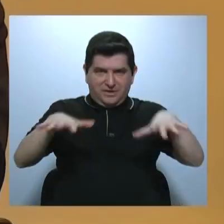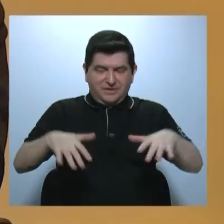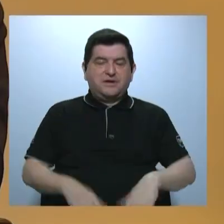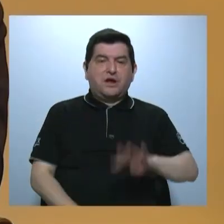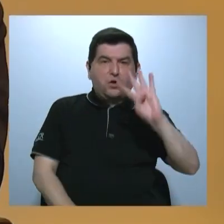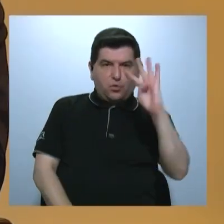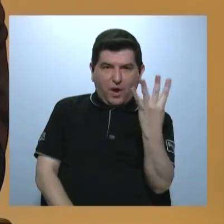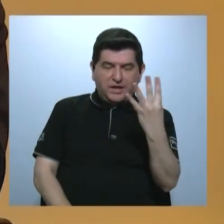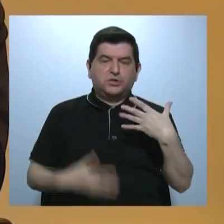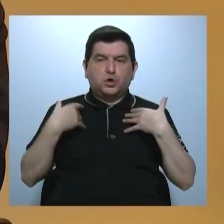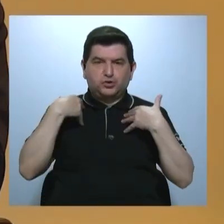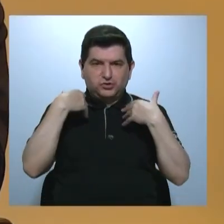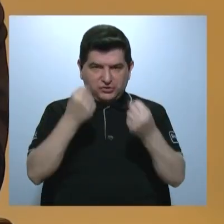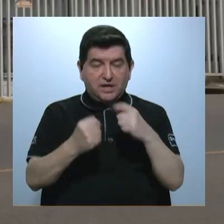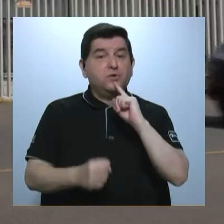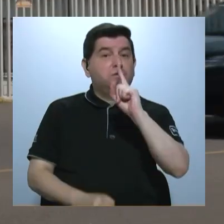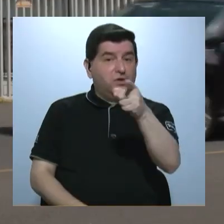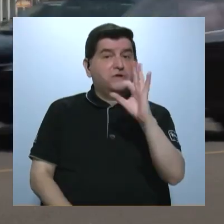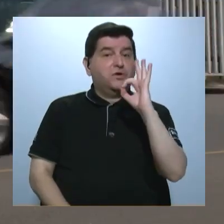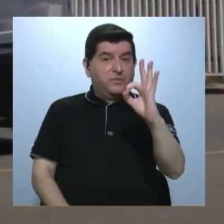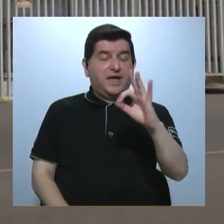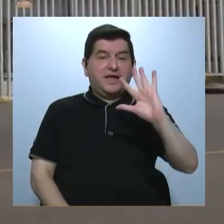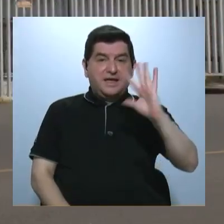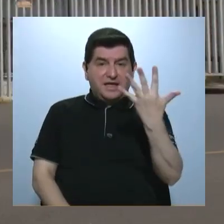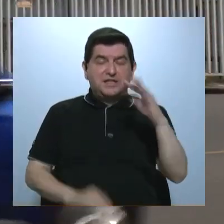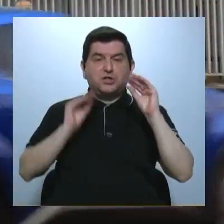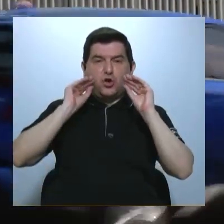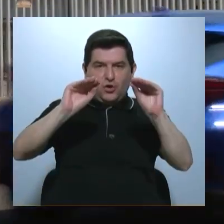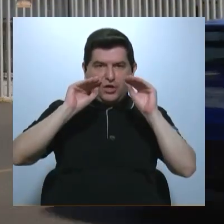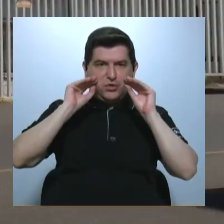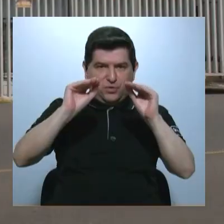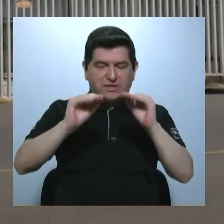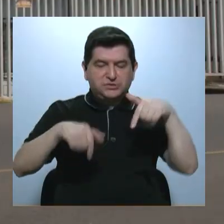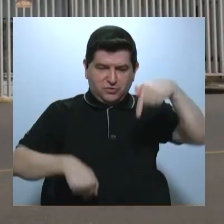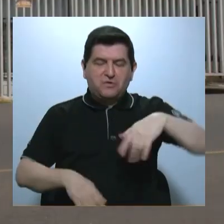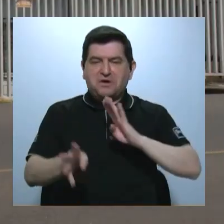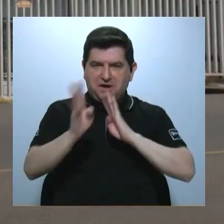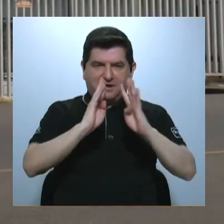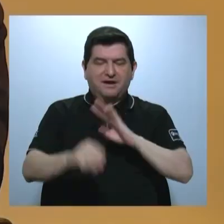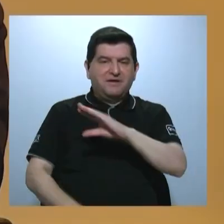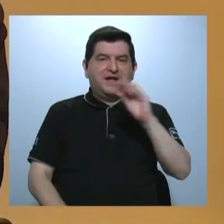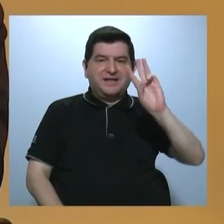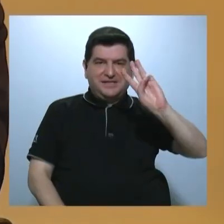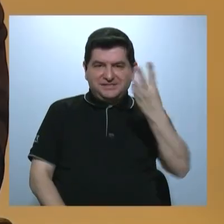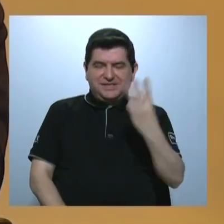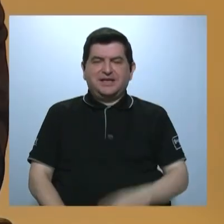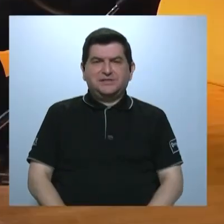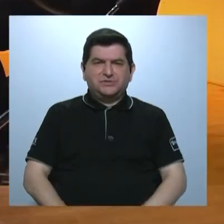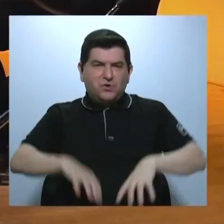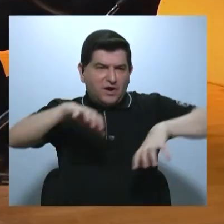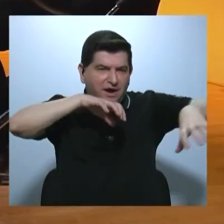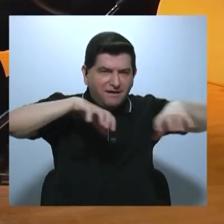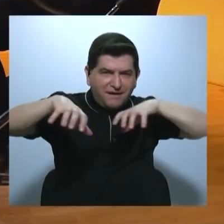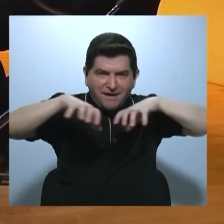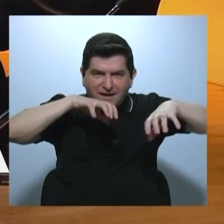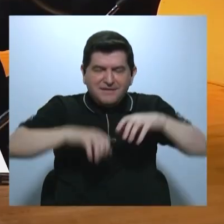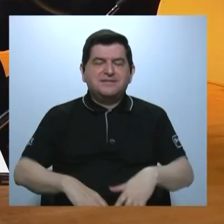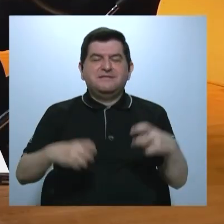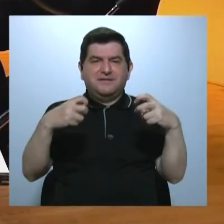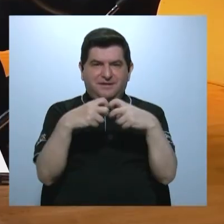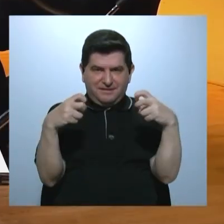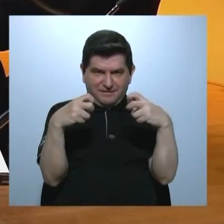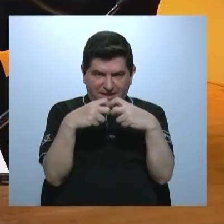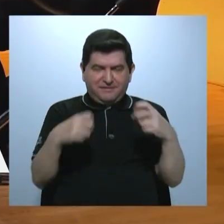Cuarto, salud, usted lo acaba de mencionar muy bien. Quinto, educación, que es el de que vamos a hablar. Y sexto, dinamismo de algunos sectores como el sector